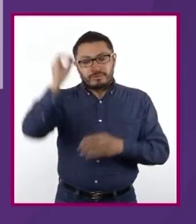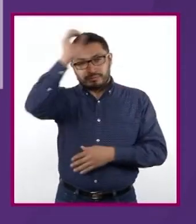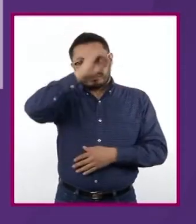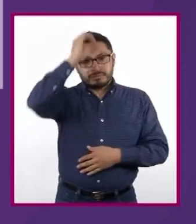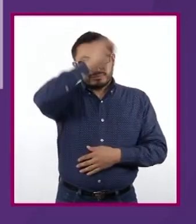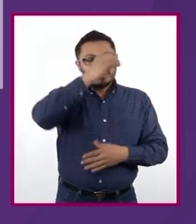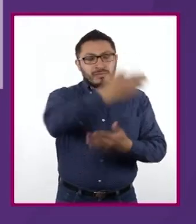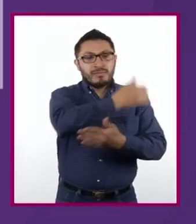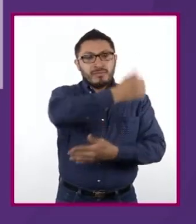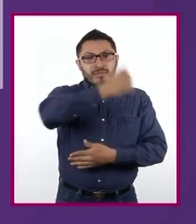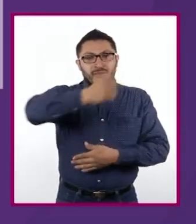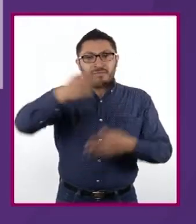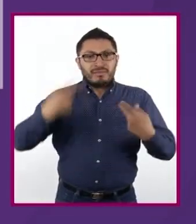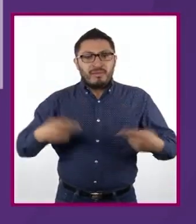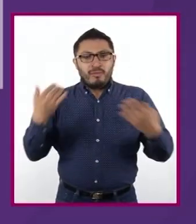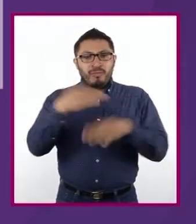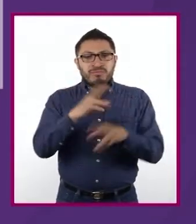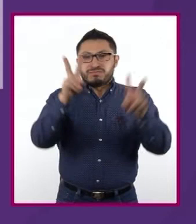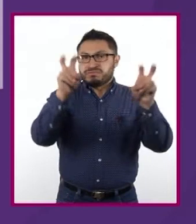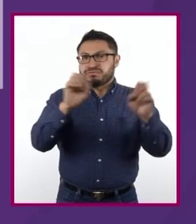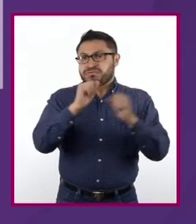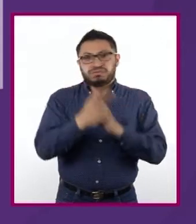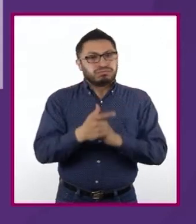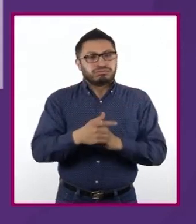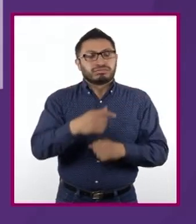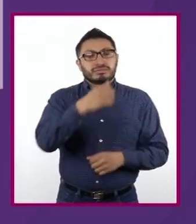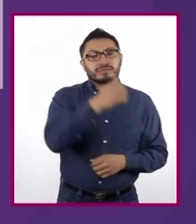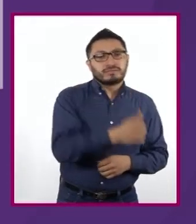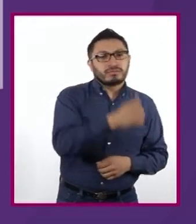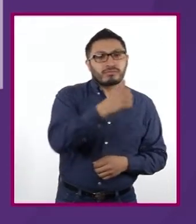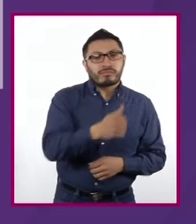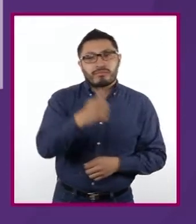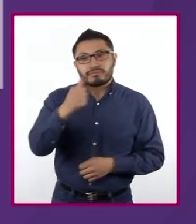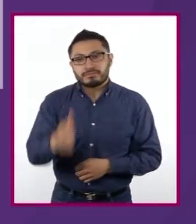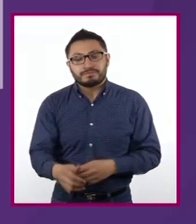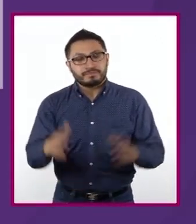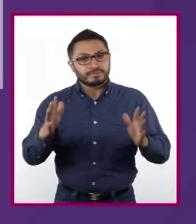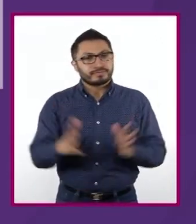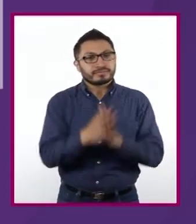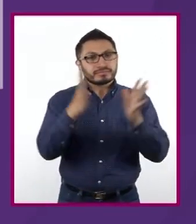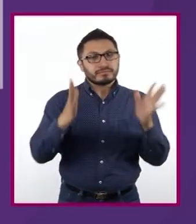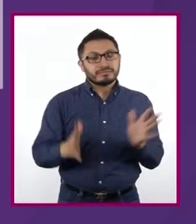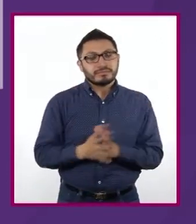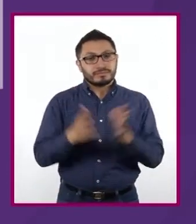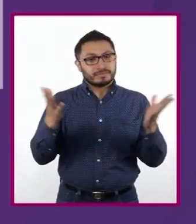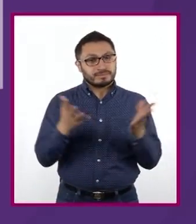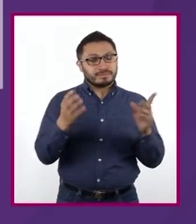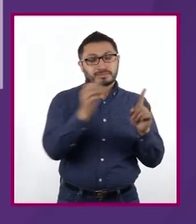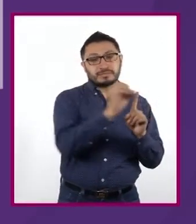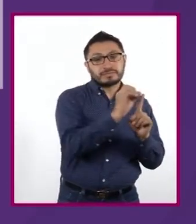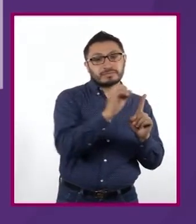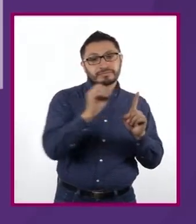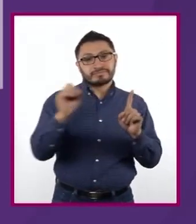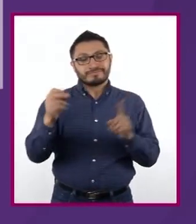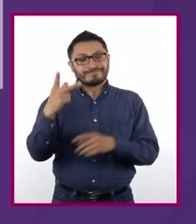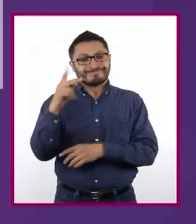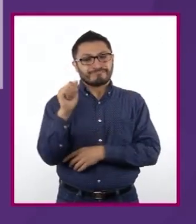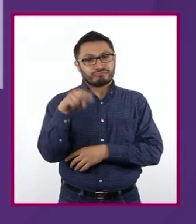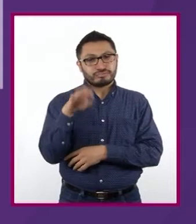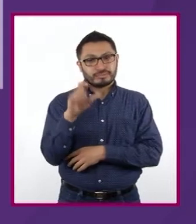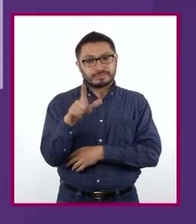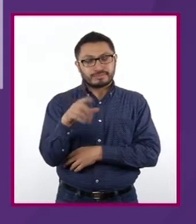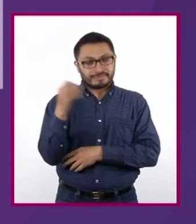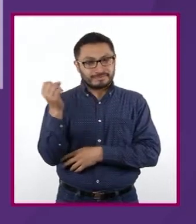y opiniones sobre un tema y los turnos de participación al llevar a cabo un panel de